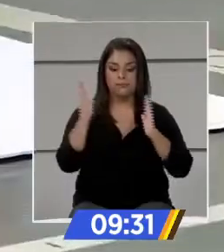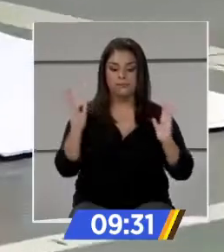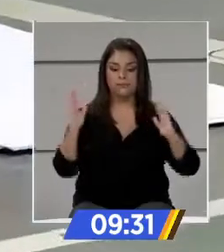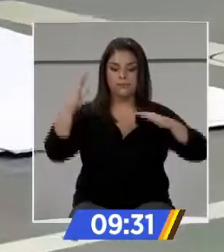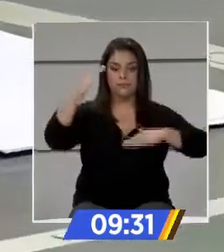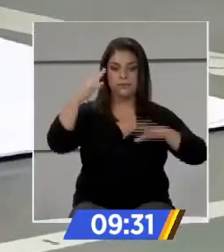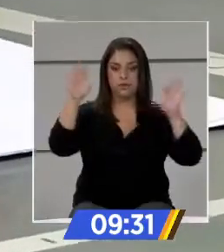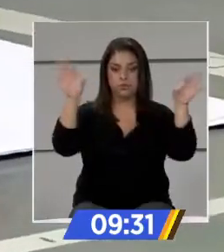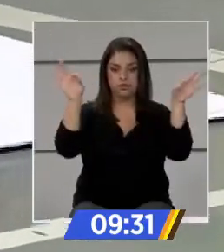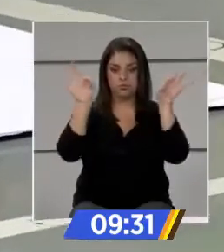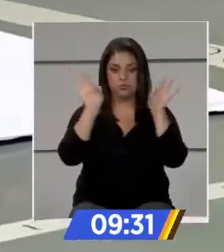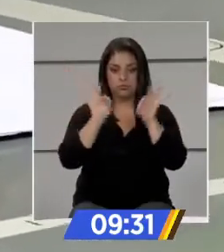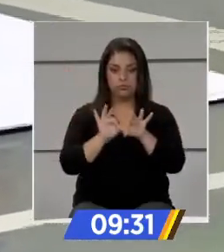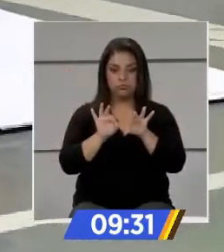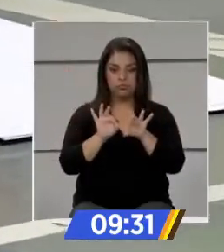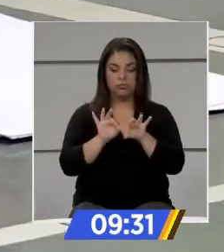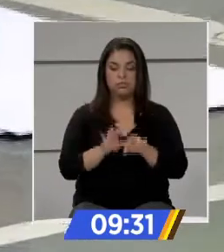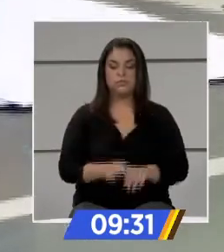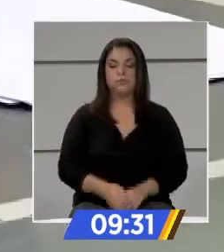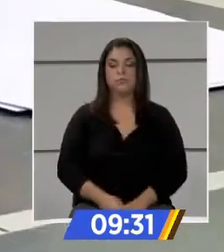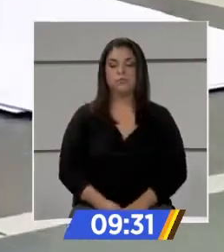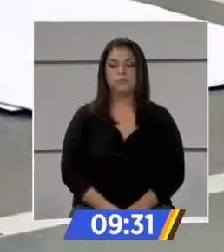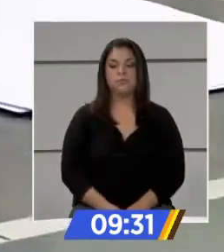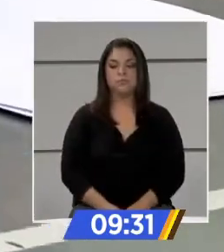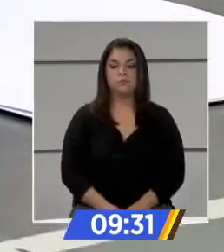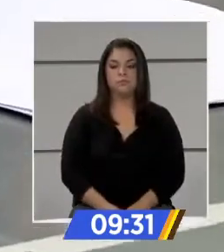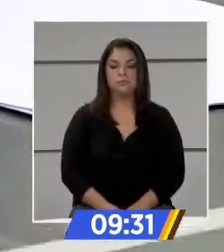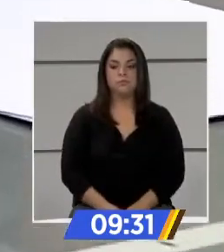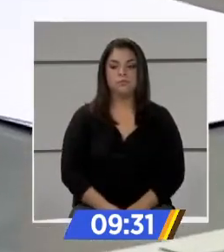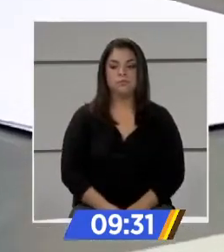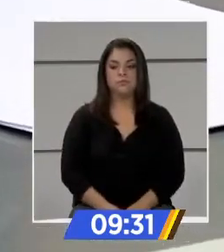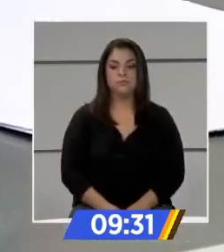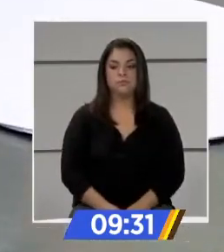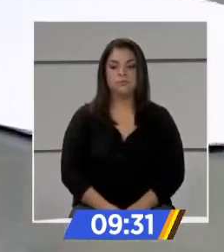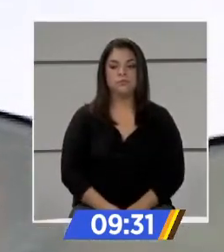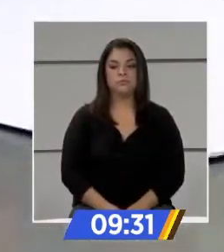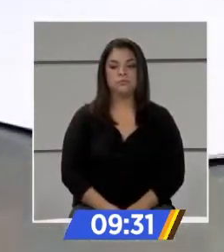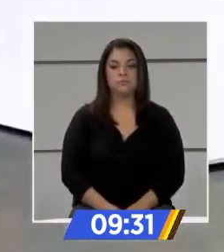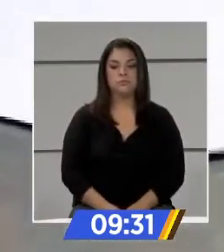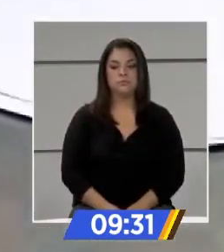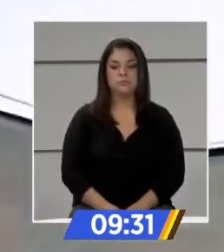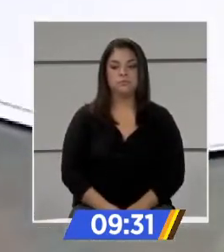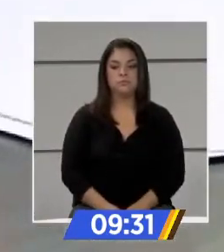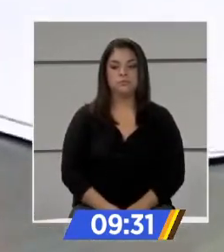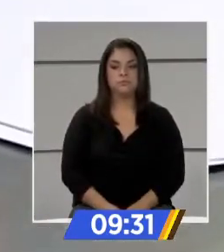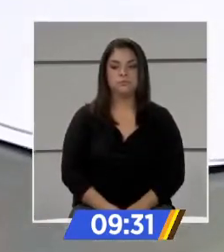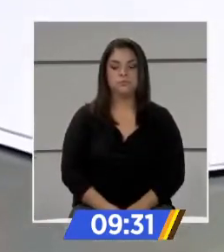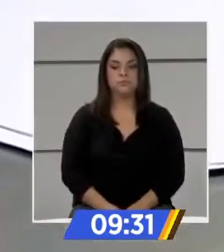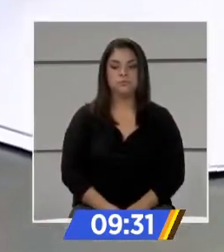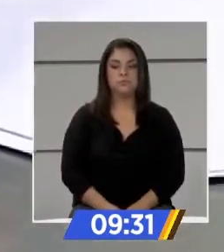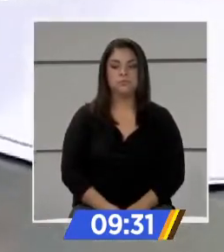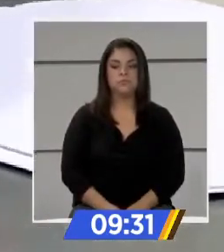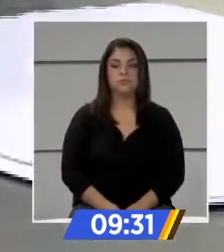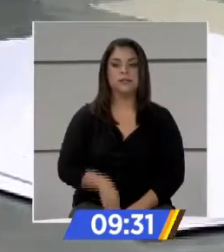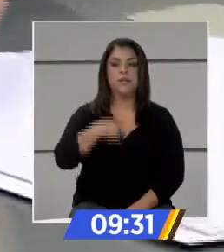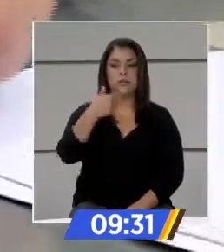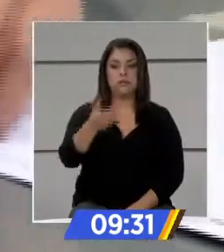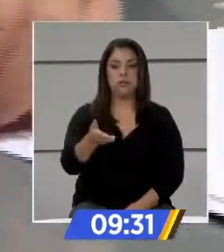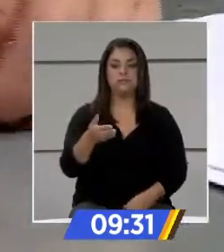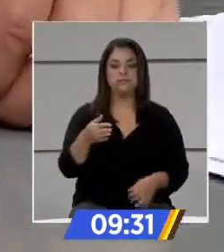dos esquinas hacia el centro. Así me acuerdo yo que era. Entonces lo hago así, luego le doy